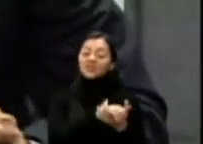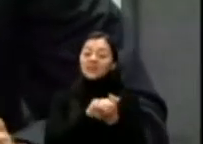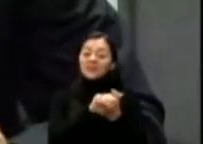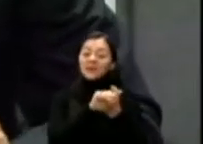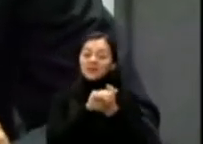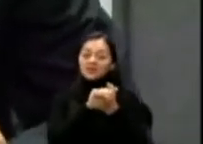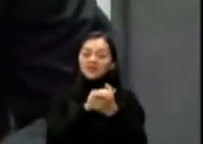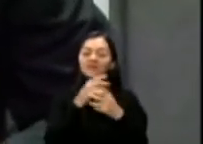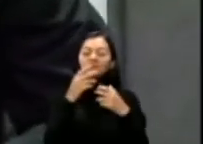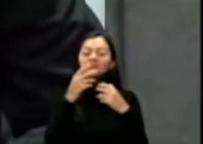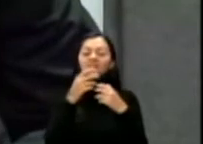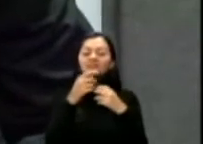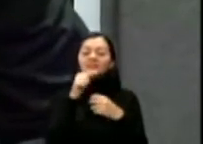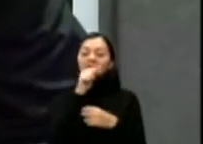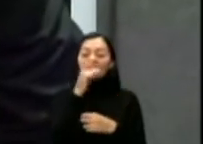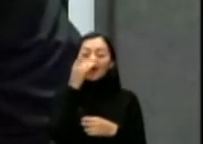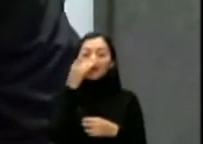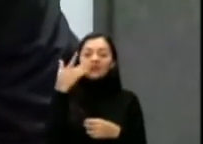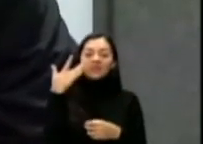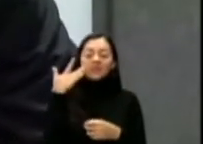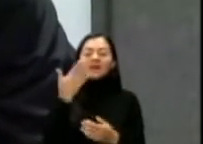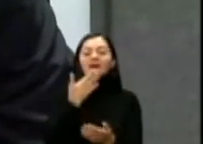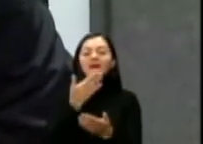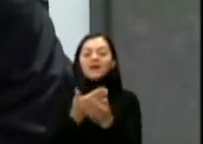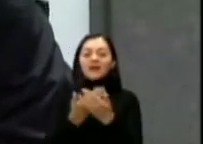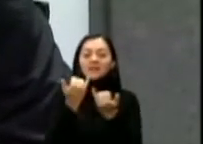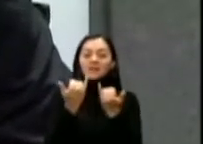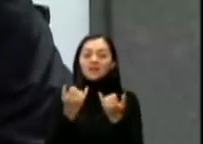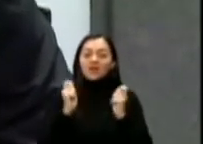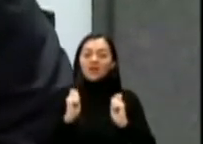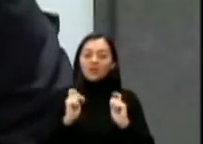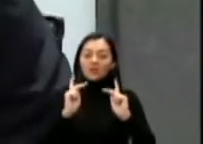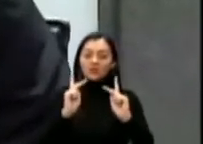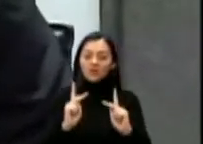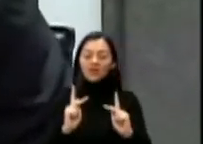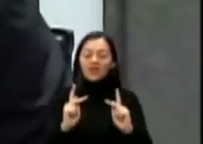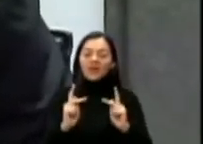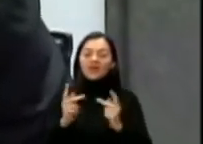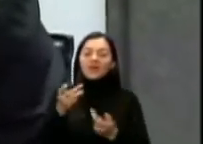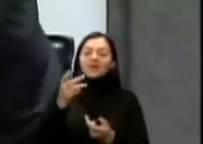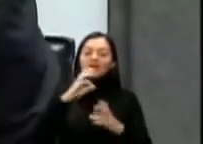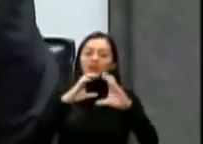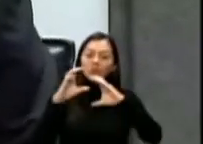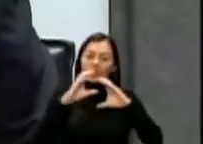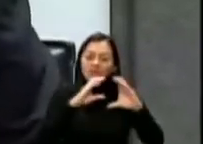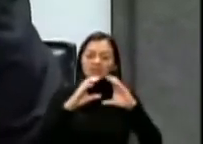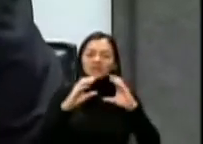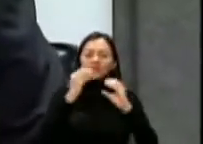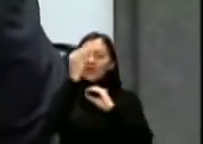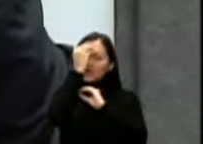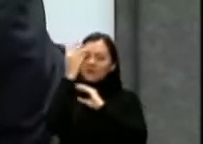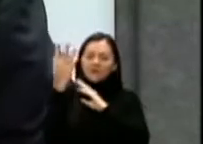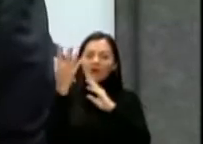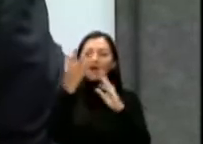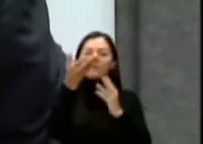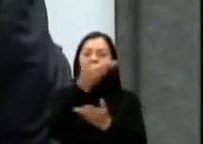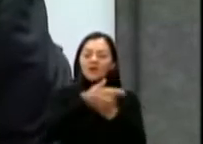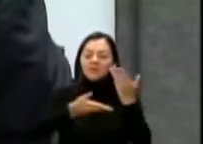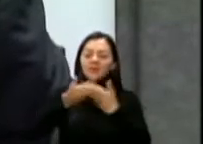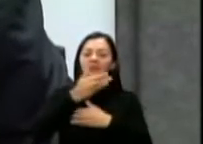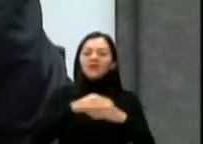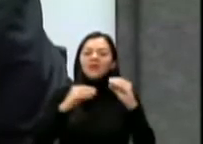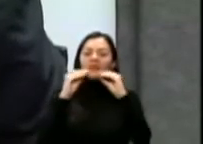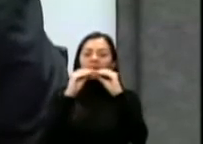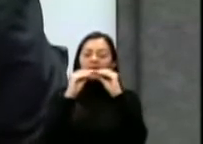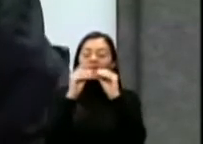trillo gracias por la oportunidad por la oportunidad de comunicarme con los ciudadanos de compartir con usted y con los oyentes con los